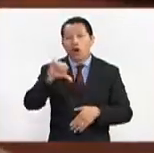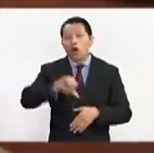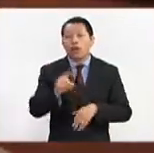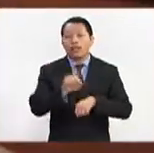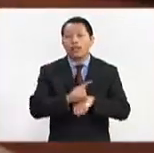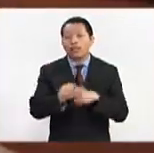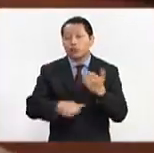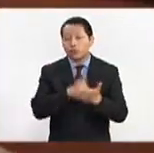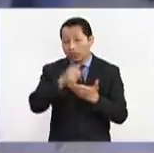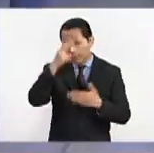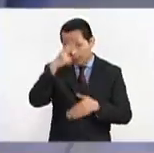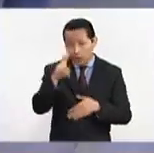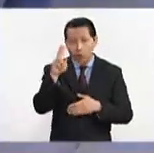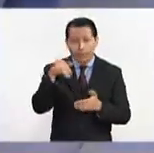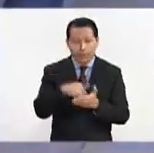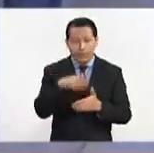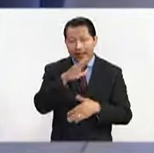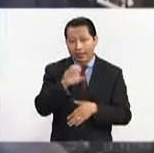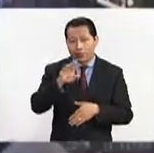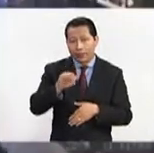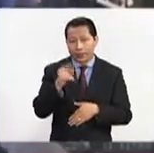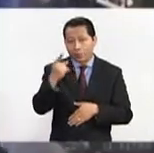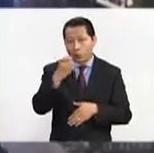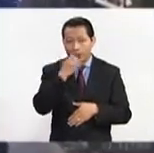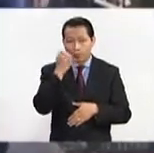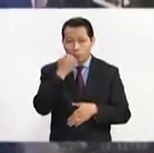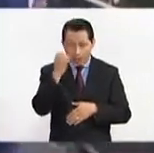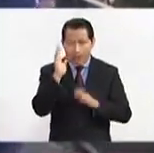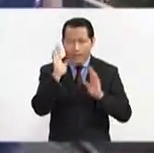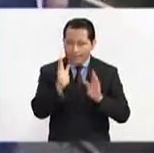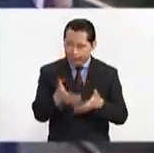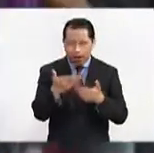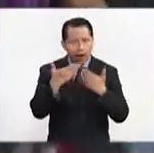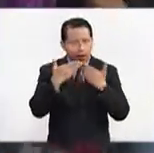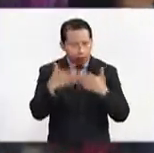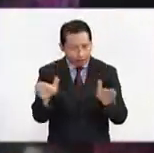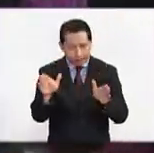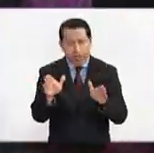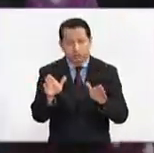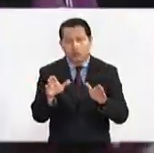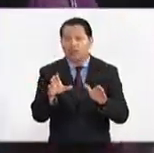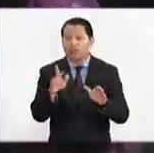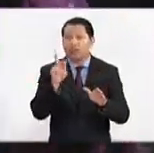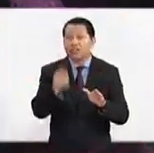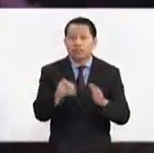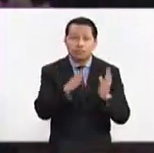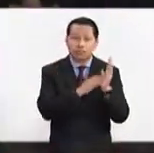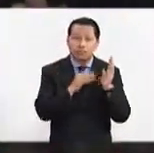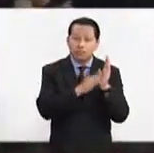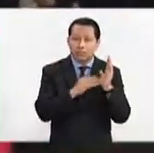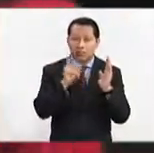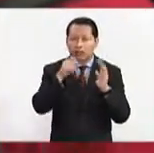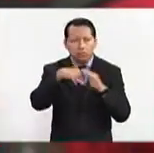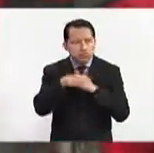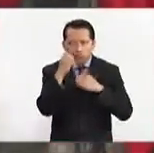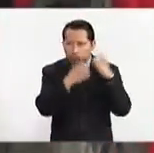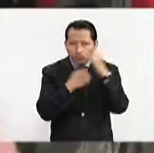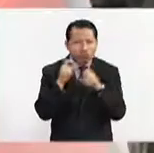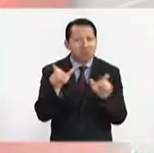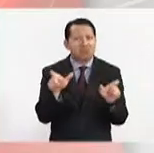de México, 3.591 escuelas tendrán clases normales tras obtener el dictamen de seguridad